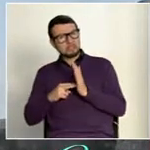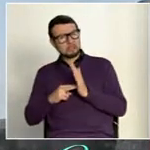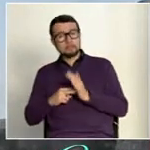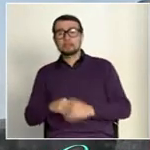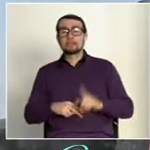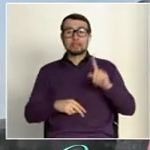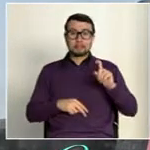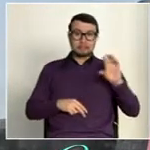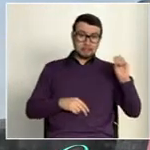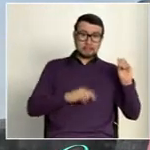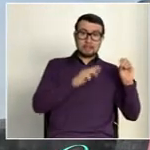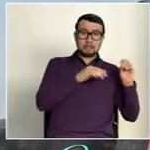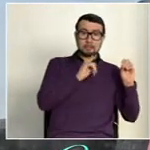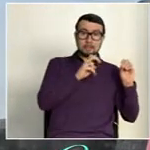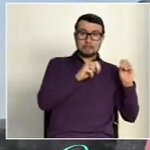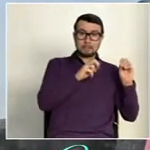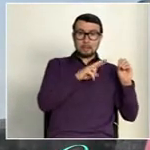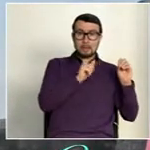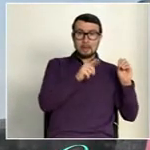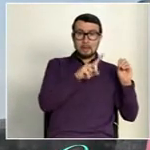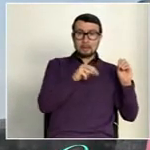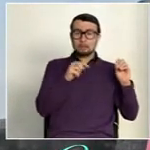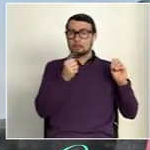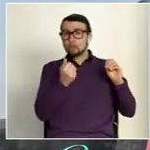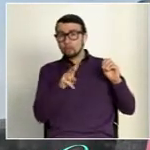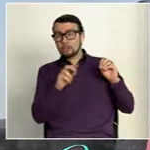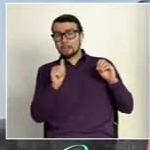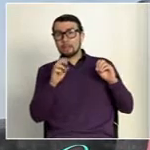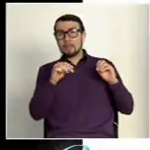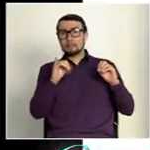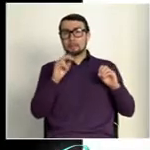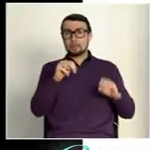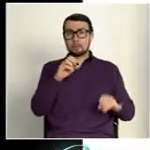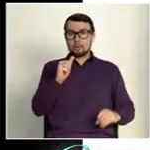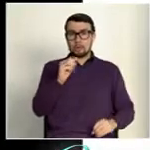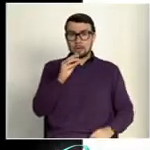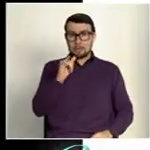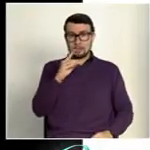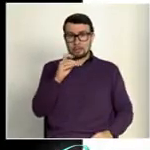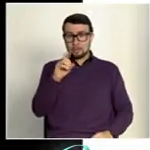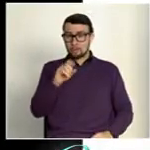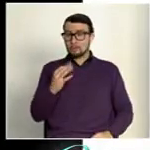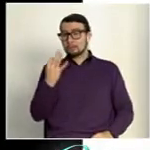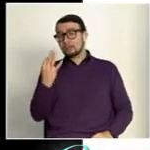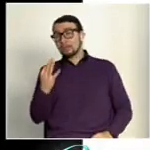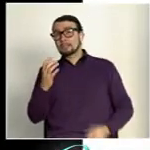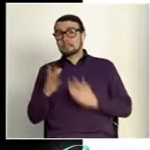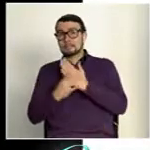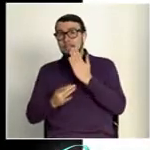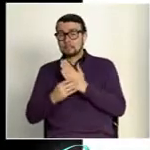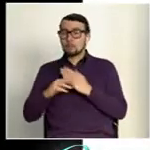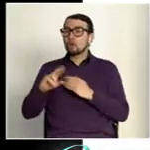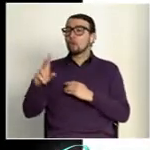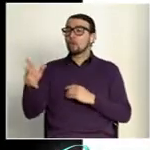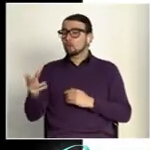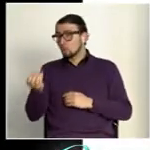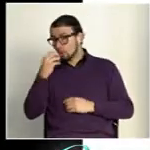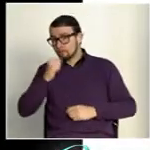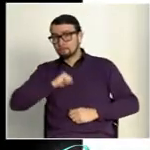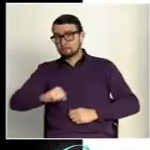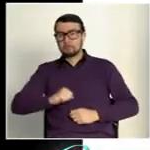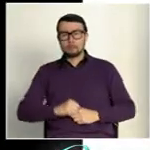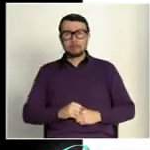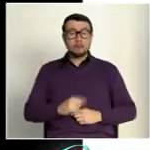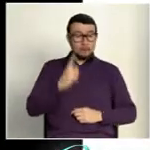60 minerales, 12 aminoácidos y el resto, 3 tipos de grasas y el resto son vitaminas. Cuando nosotros tenemos deficiencia de